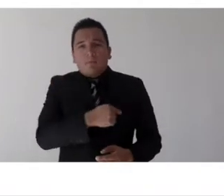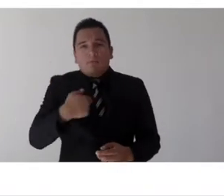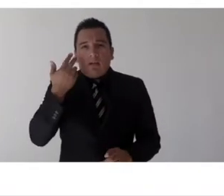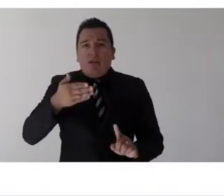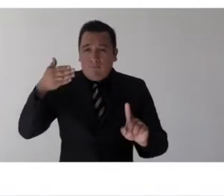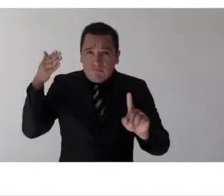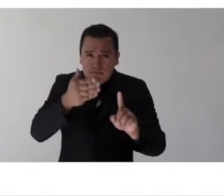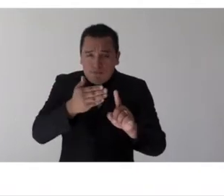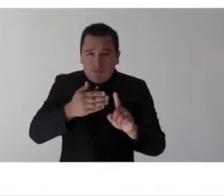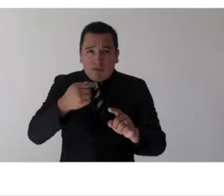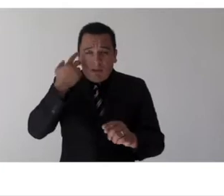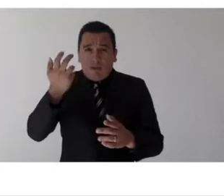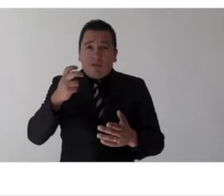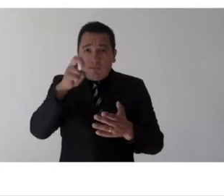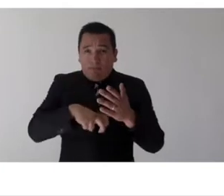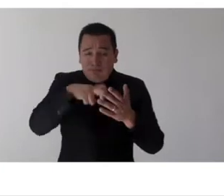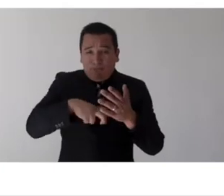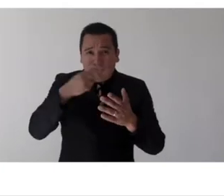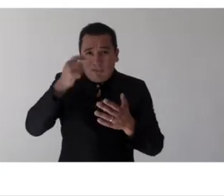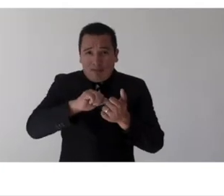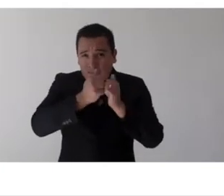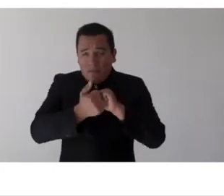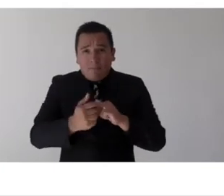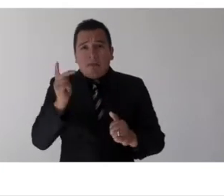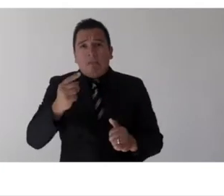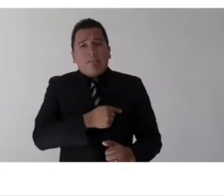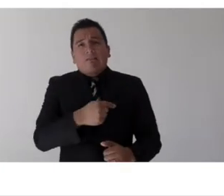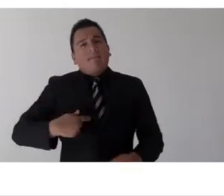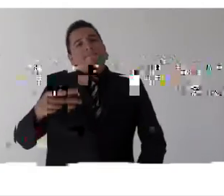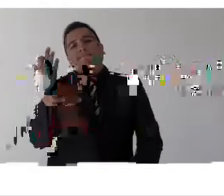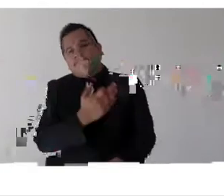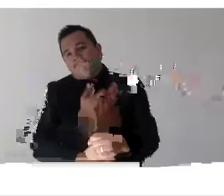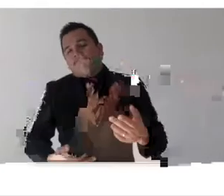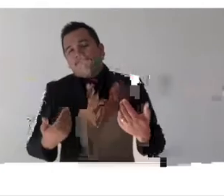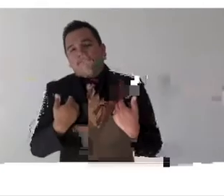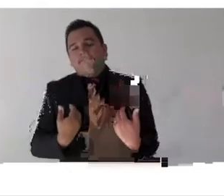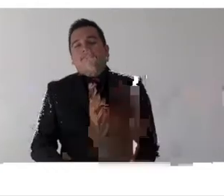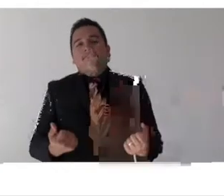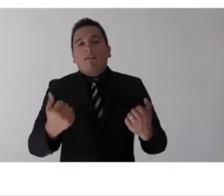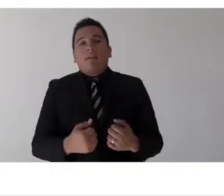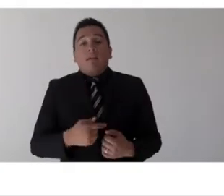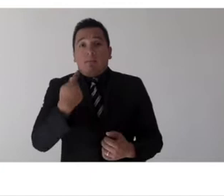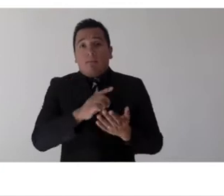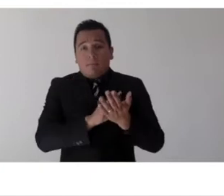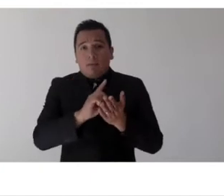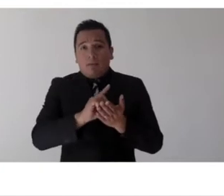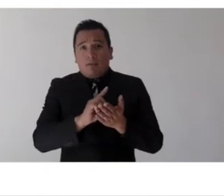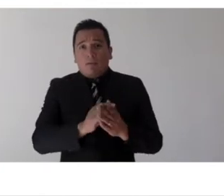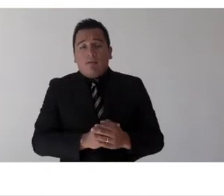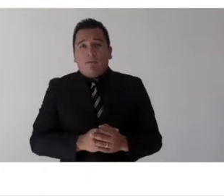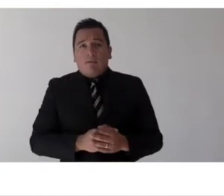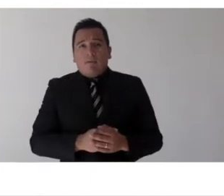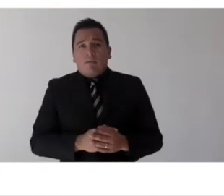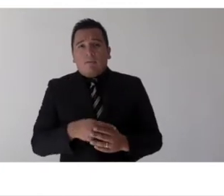podía cambiar. Y lo que nos dimos cuenta es que no, la vulneración de derechos ahí seguía.